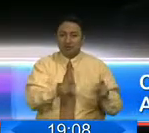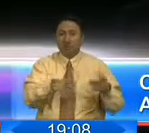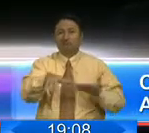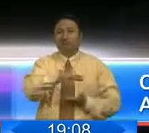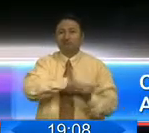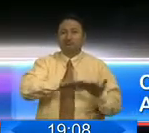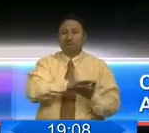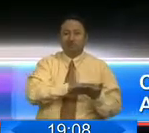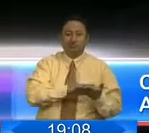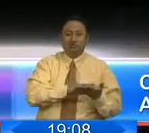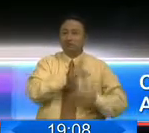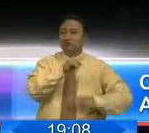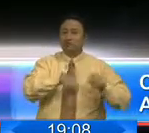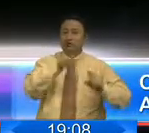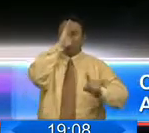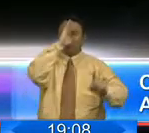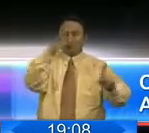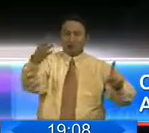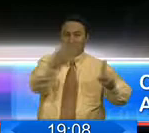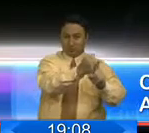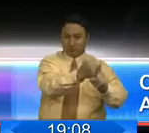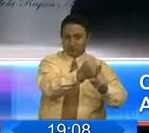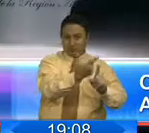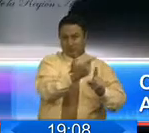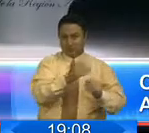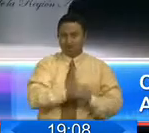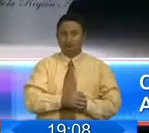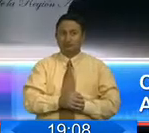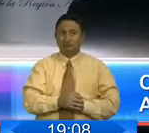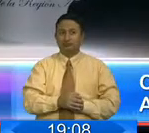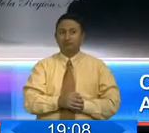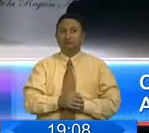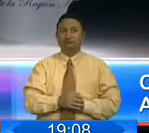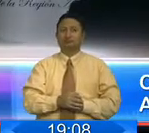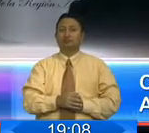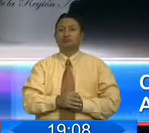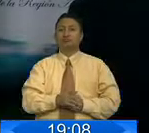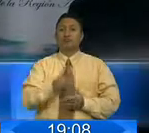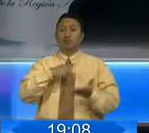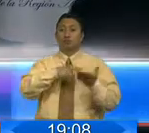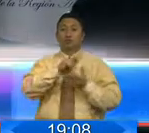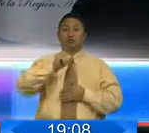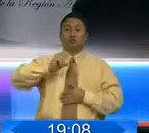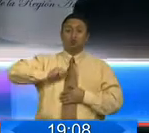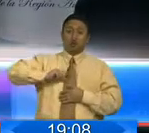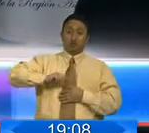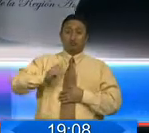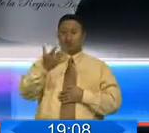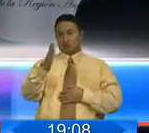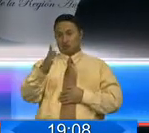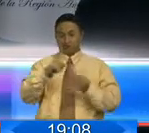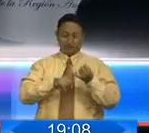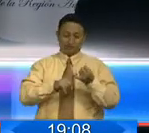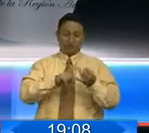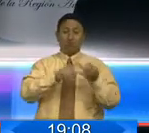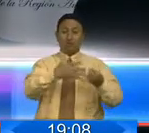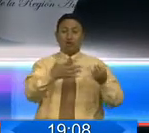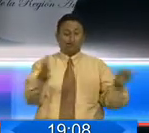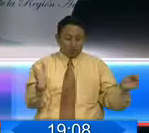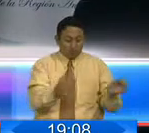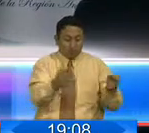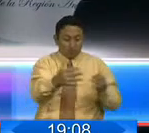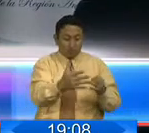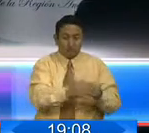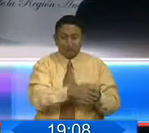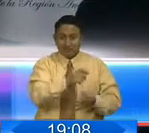lograr cumplir con los planes operativos anuales no podemos cumplir con sueldos para los trabajadores las obras pequeñas que hemos